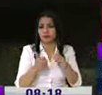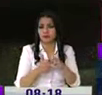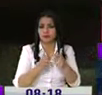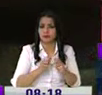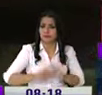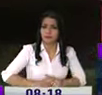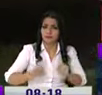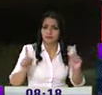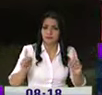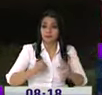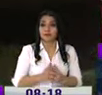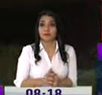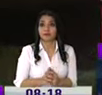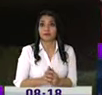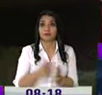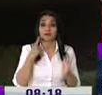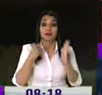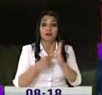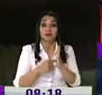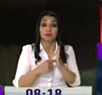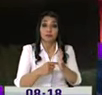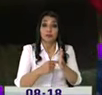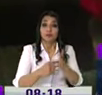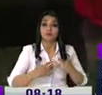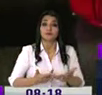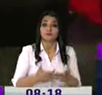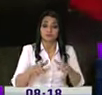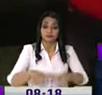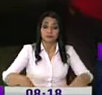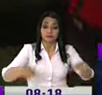como caída en el sector del